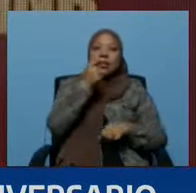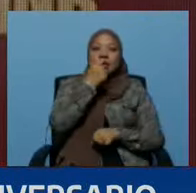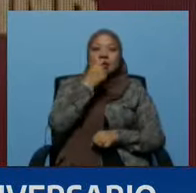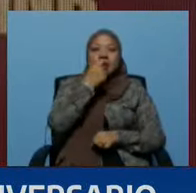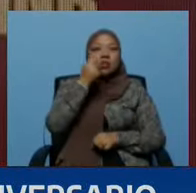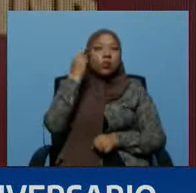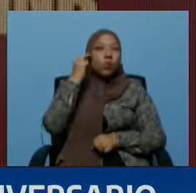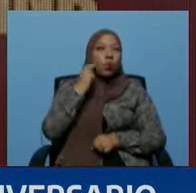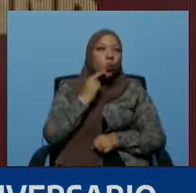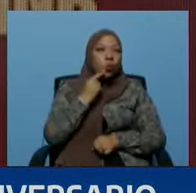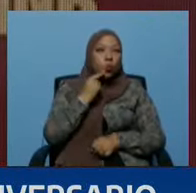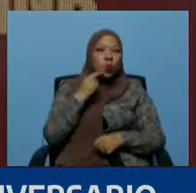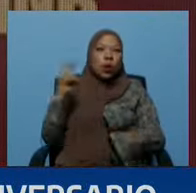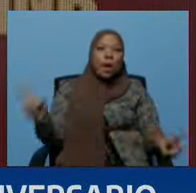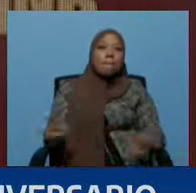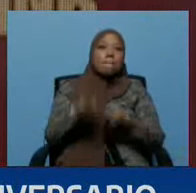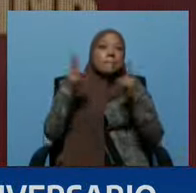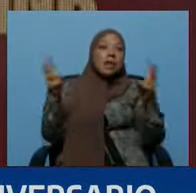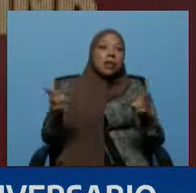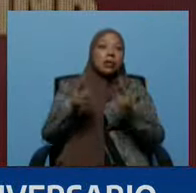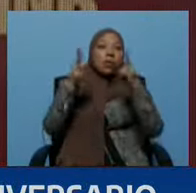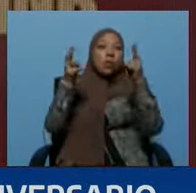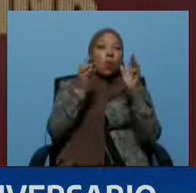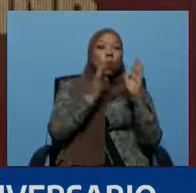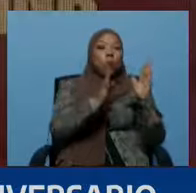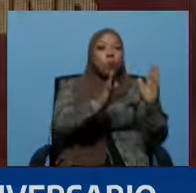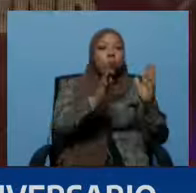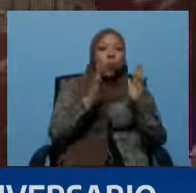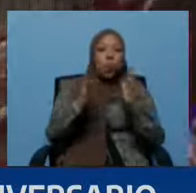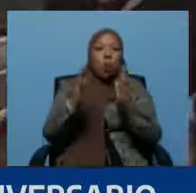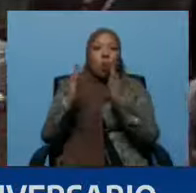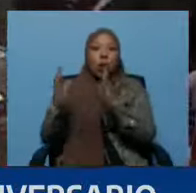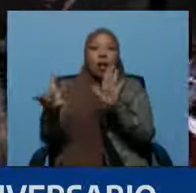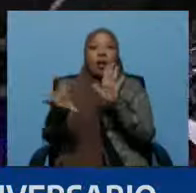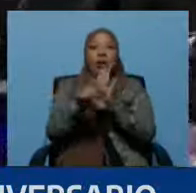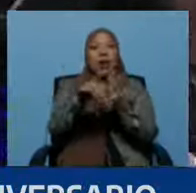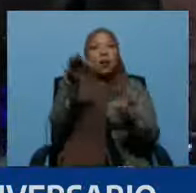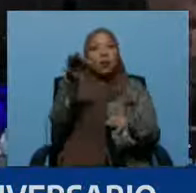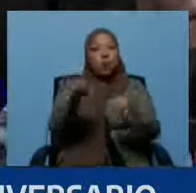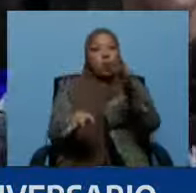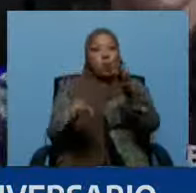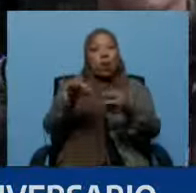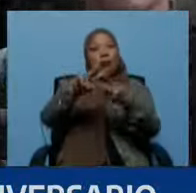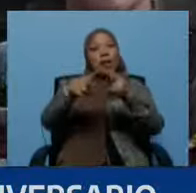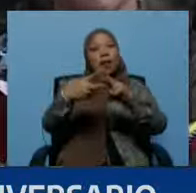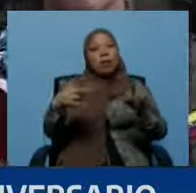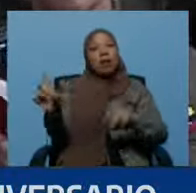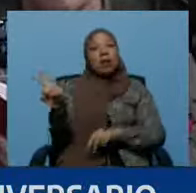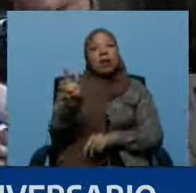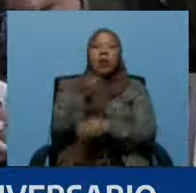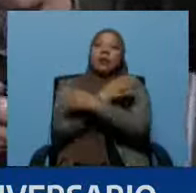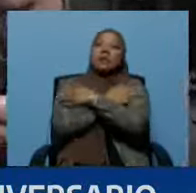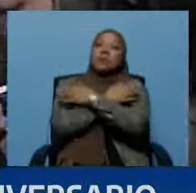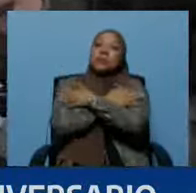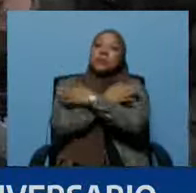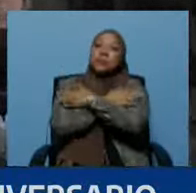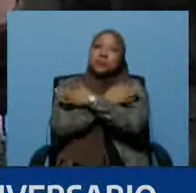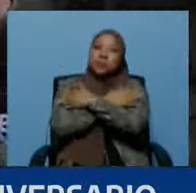que logró la victoria del orden, la ley, la seguridad y la paz del país.